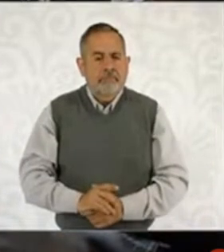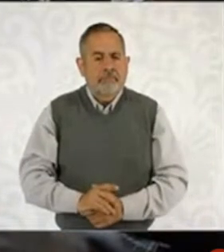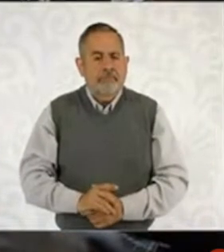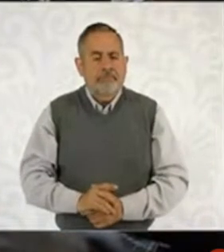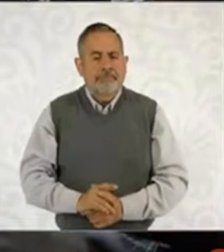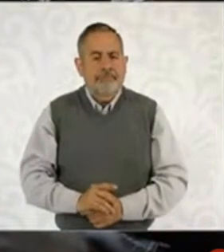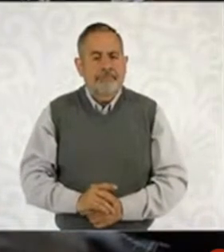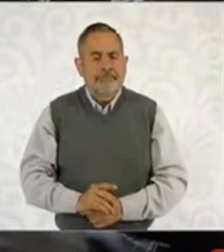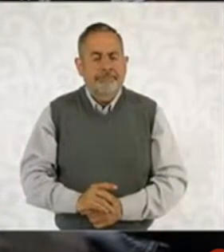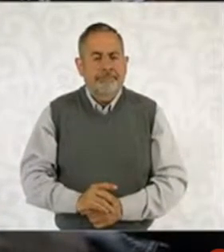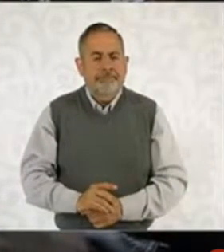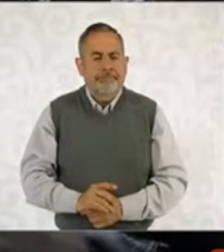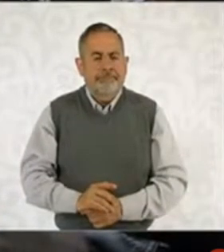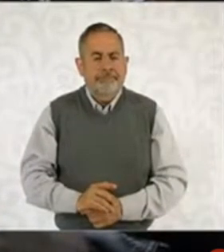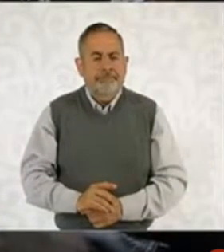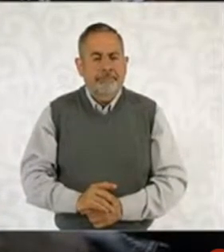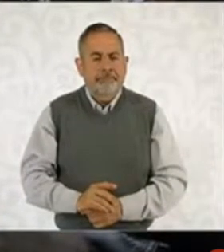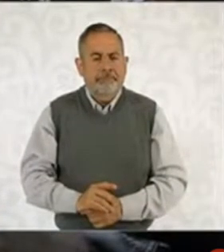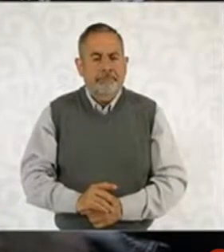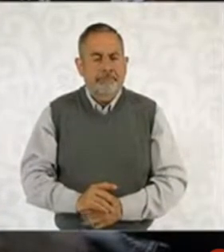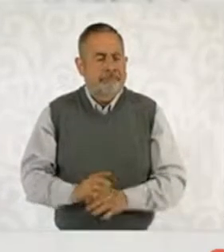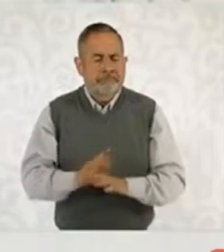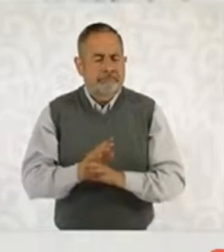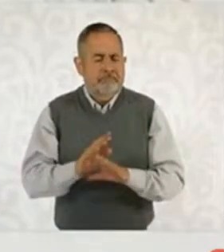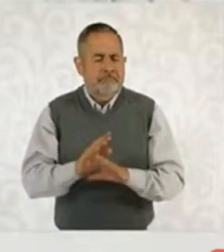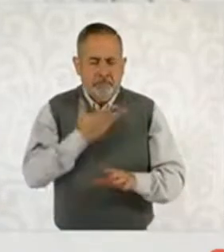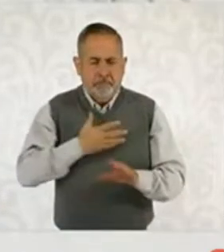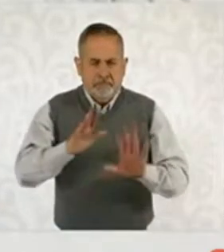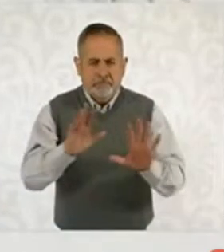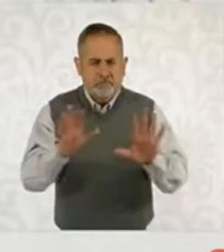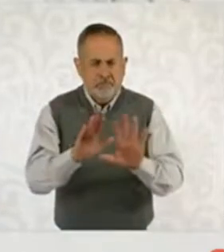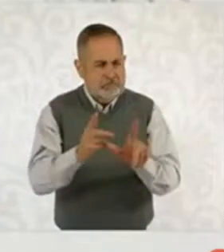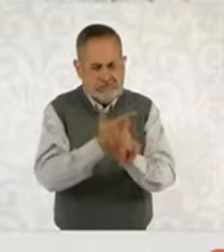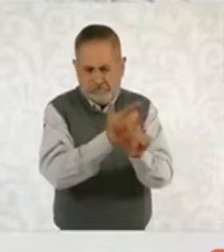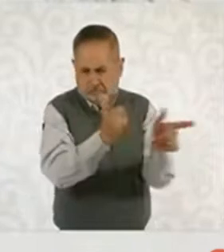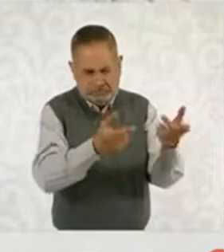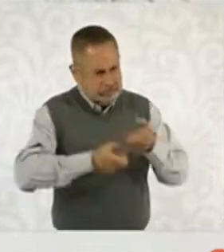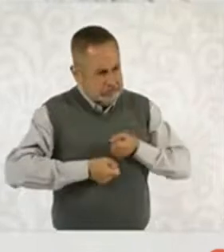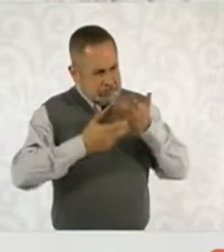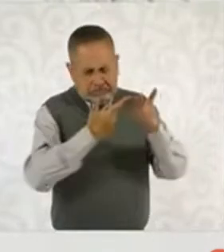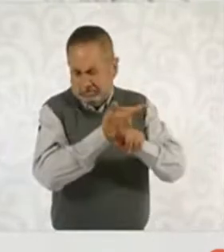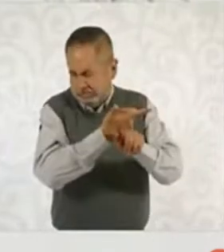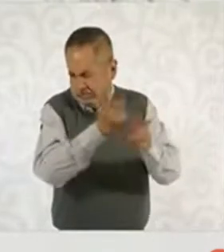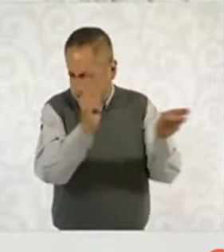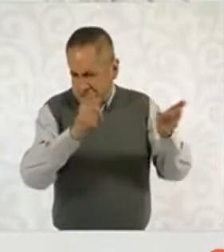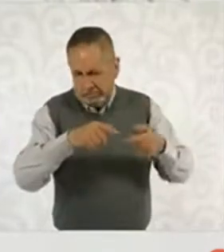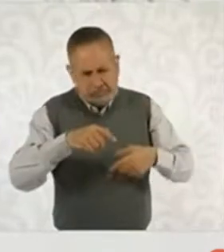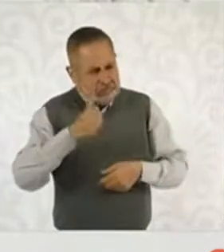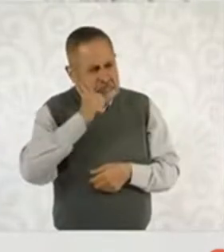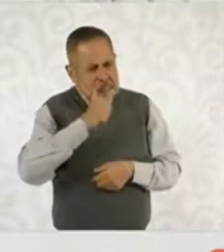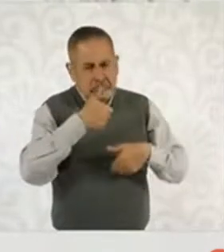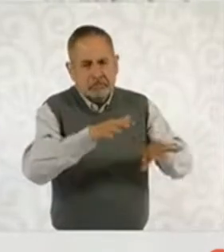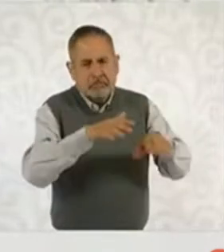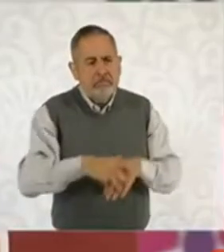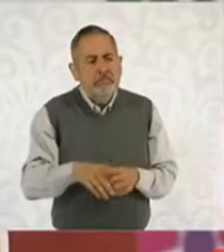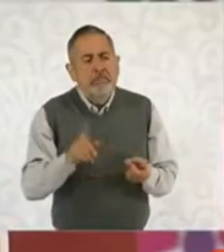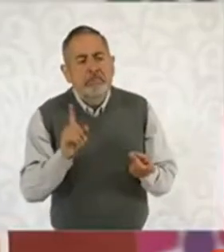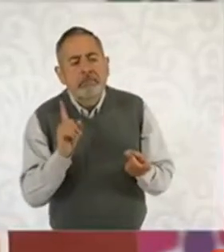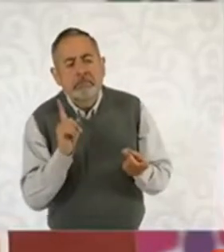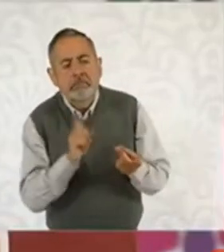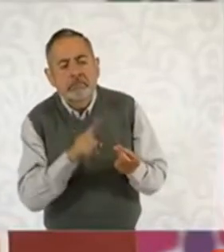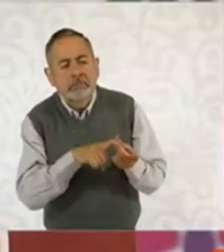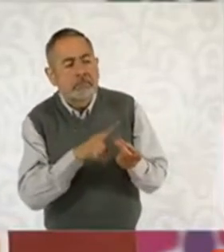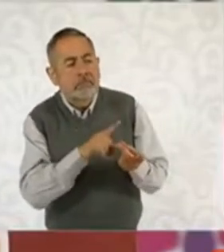ahora de Laisha Wilkins. no, yo estoy a favor de la libertad de expresión siempre. Lo que digo es de dónde sale